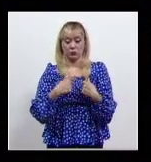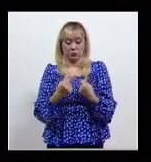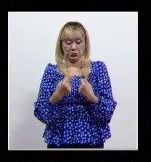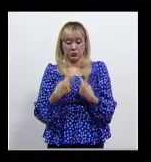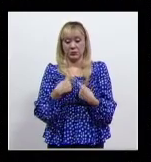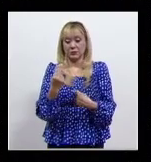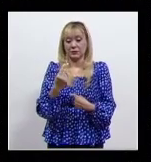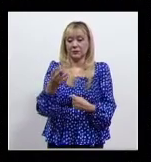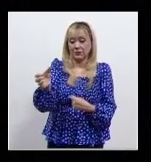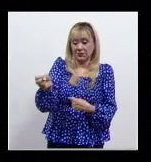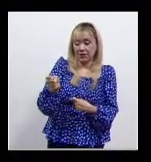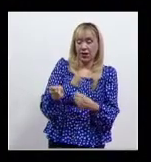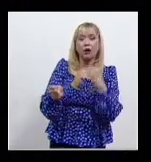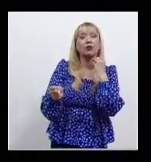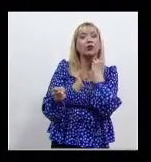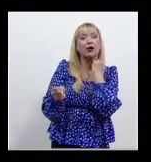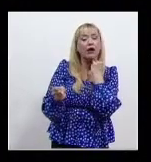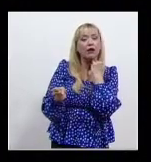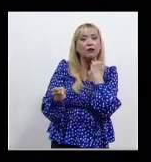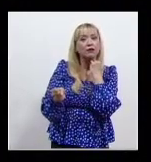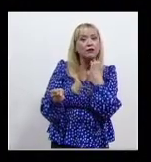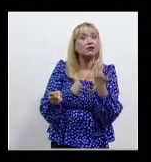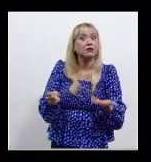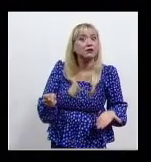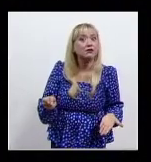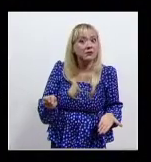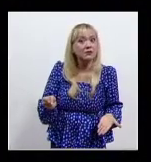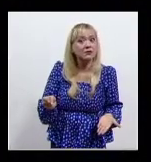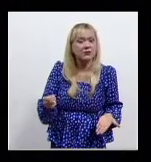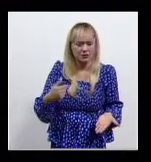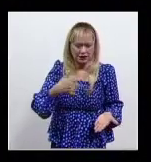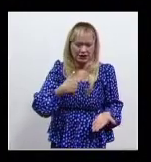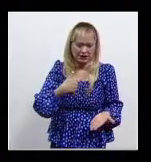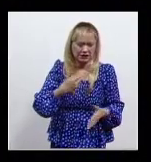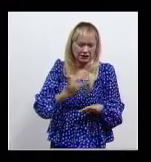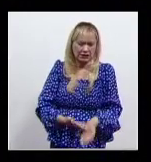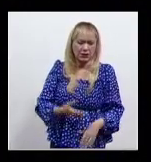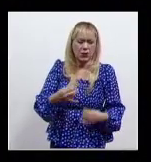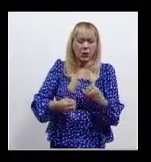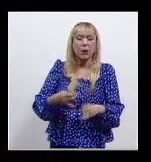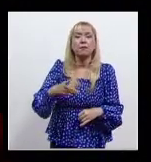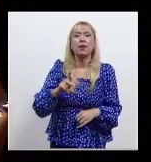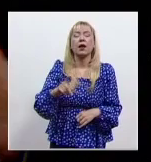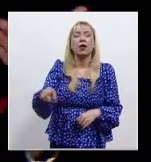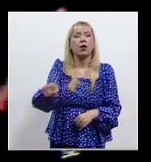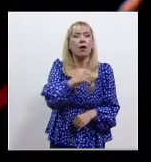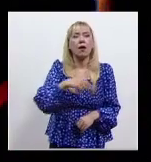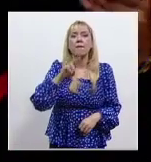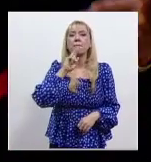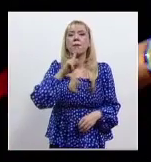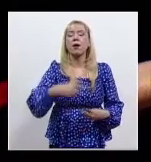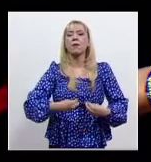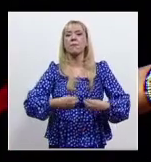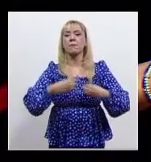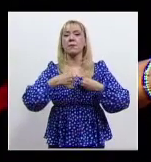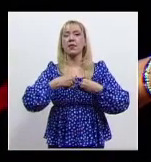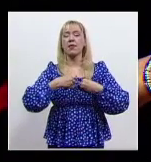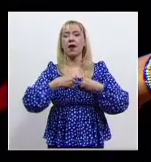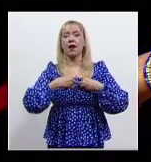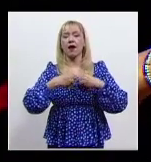pero como ciudadana, porque eso permite una mejor sociedad a partir de ir